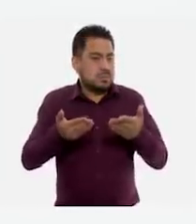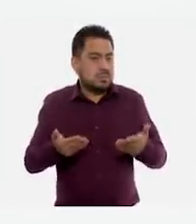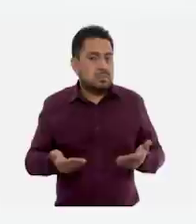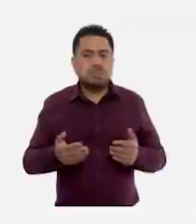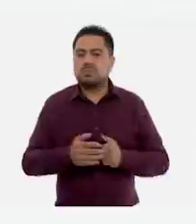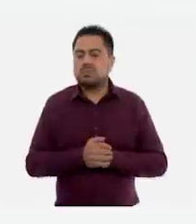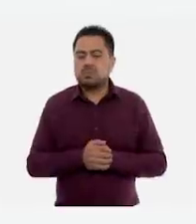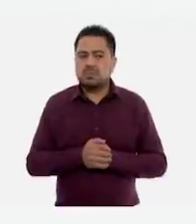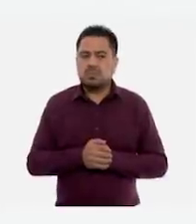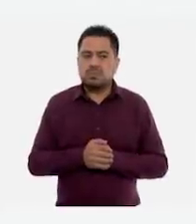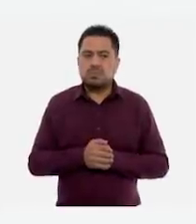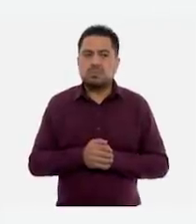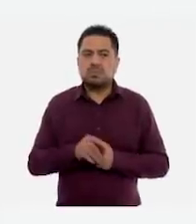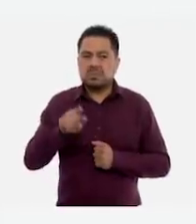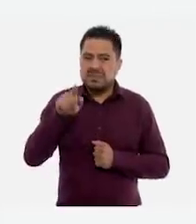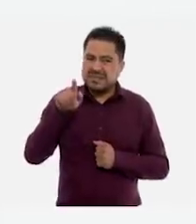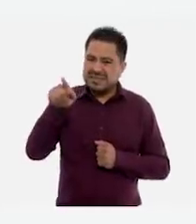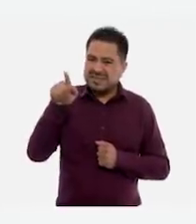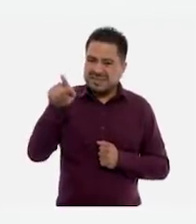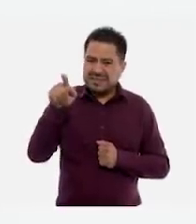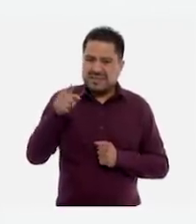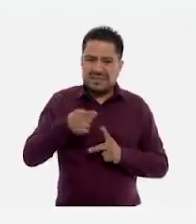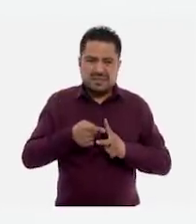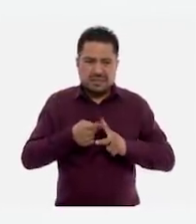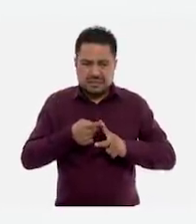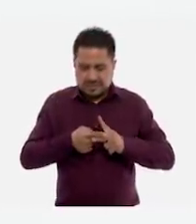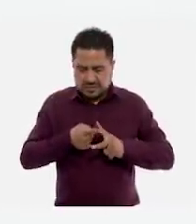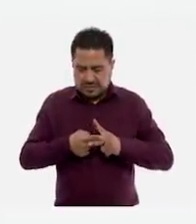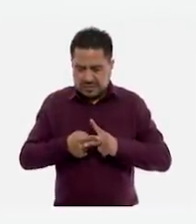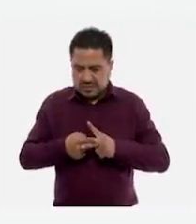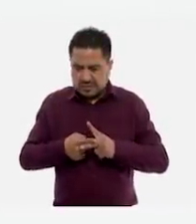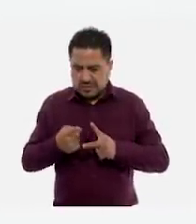Entonces, esa operación me da